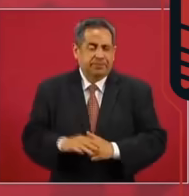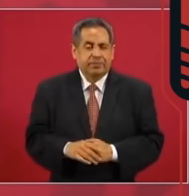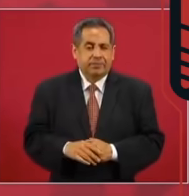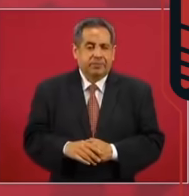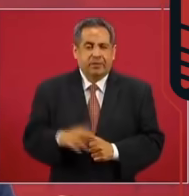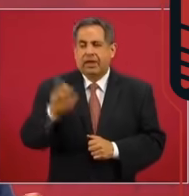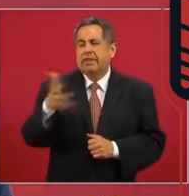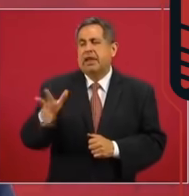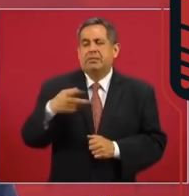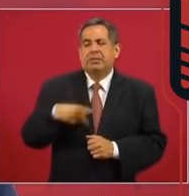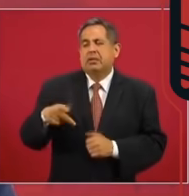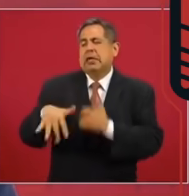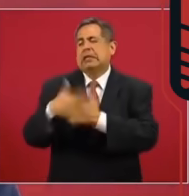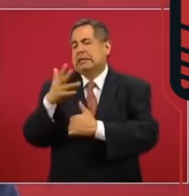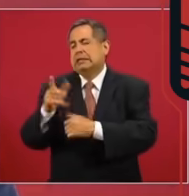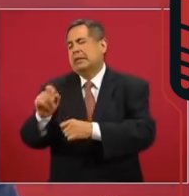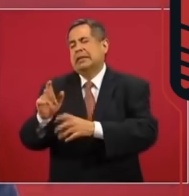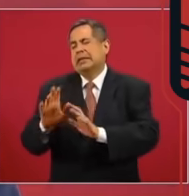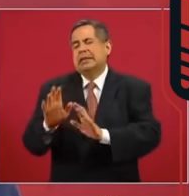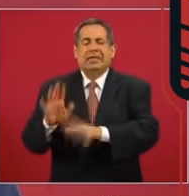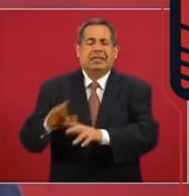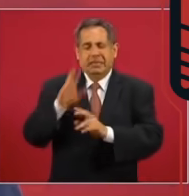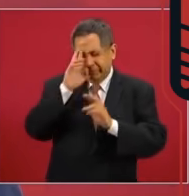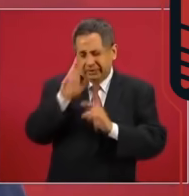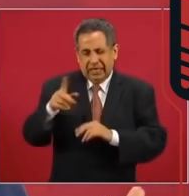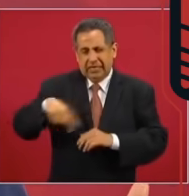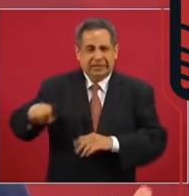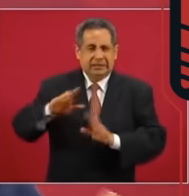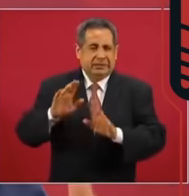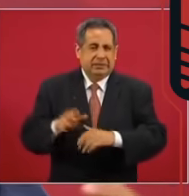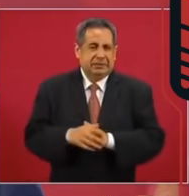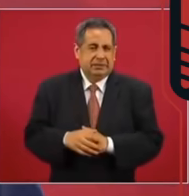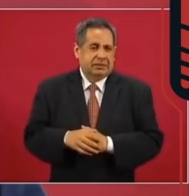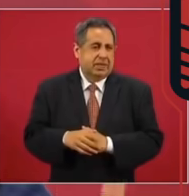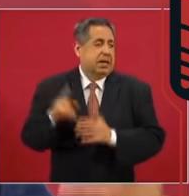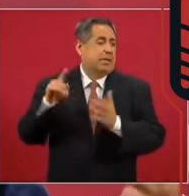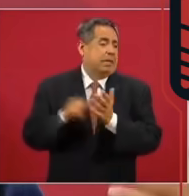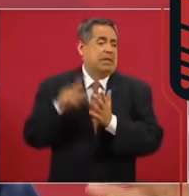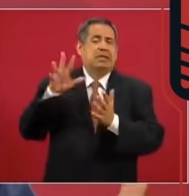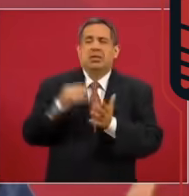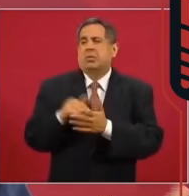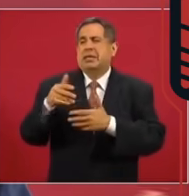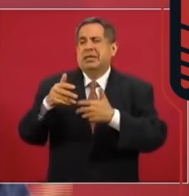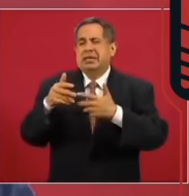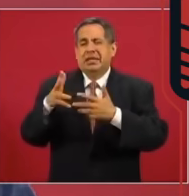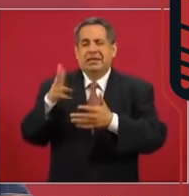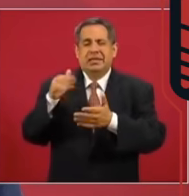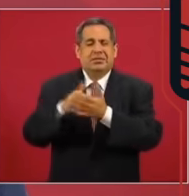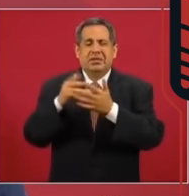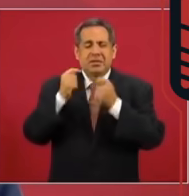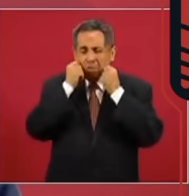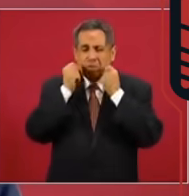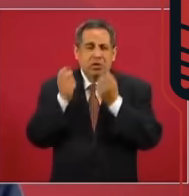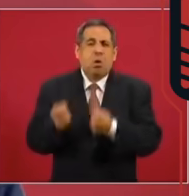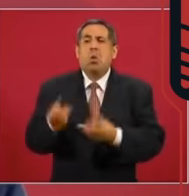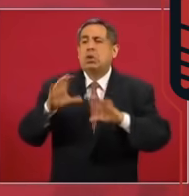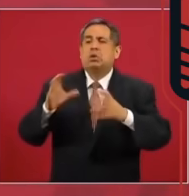de 10, de 15, de 20, de 1,000, de 5,000, de 10,000, de los que